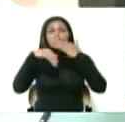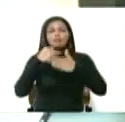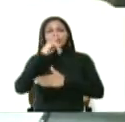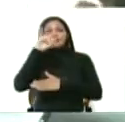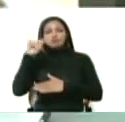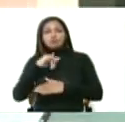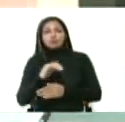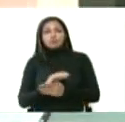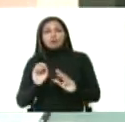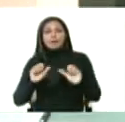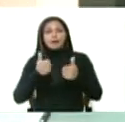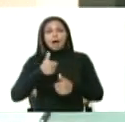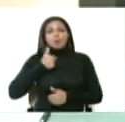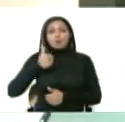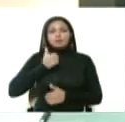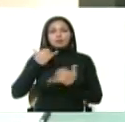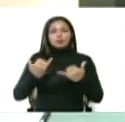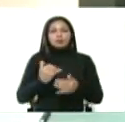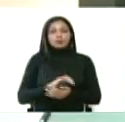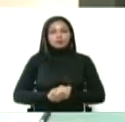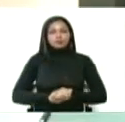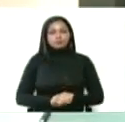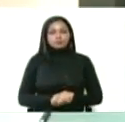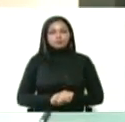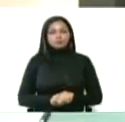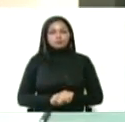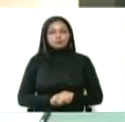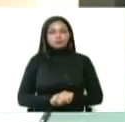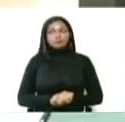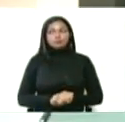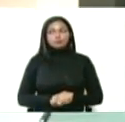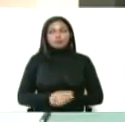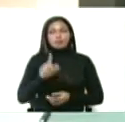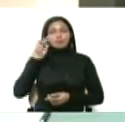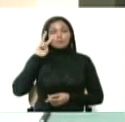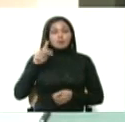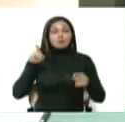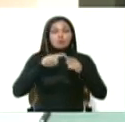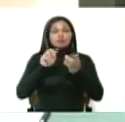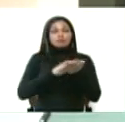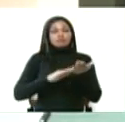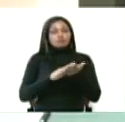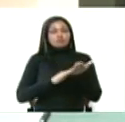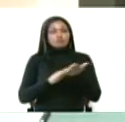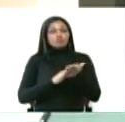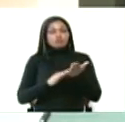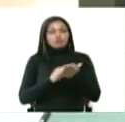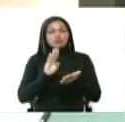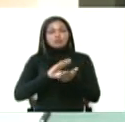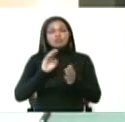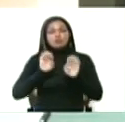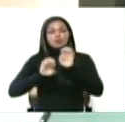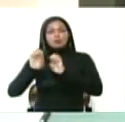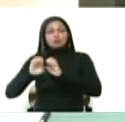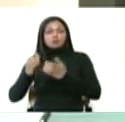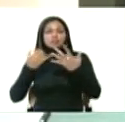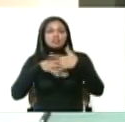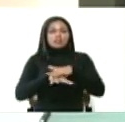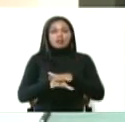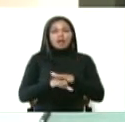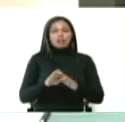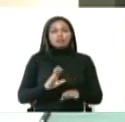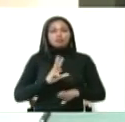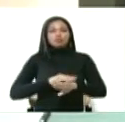aprovechar el empuje. Directo al Zulia, para que también veamos la rehabilitación del Centro de Diagnóstico Integral